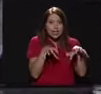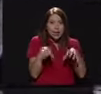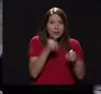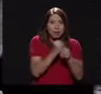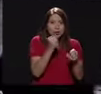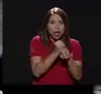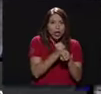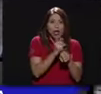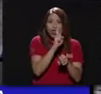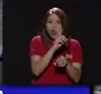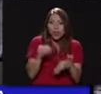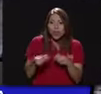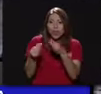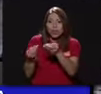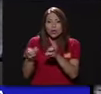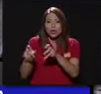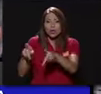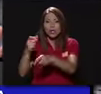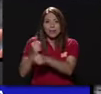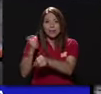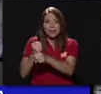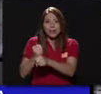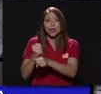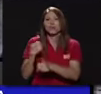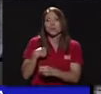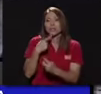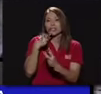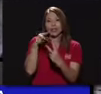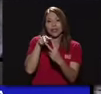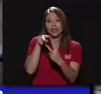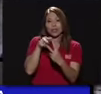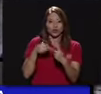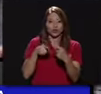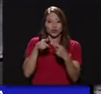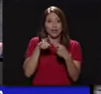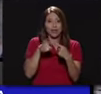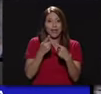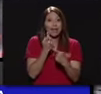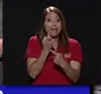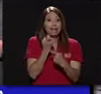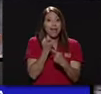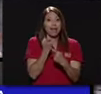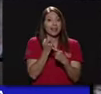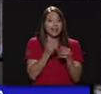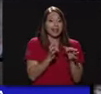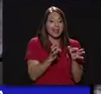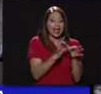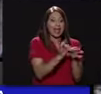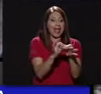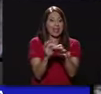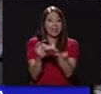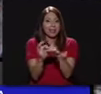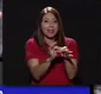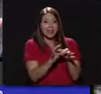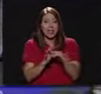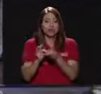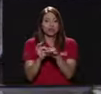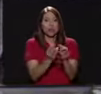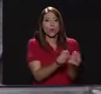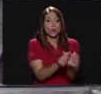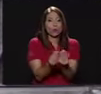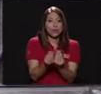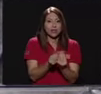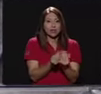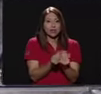al empleo, yo mencionaría dos. La falta de encadenamientos productivos, que es un tema que